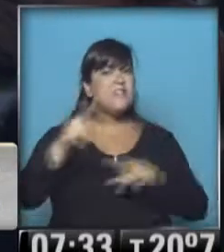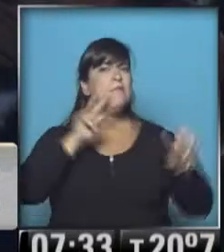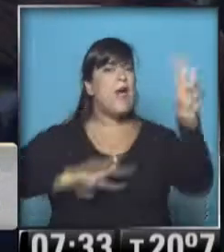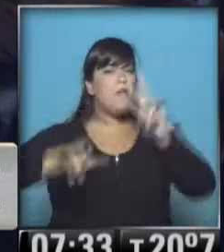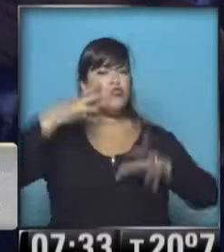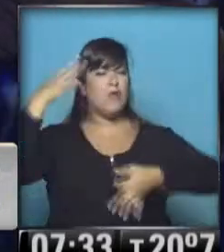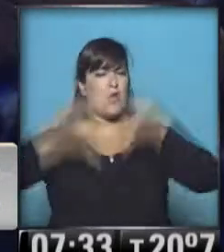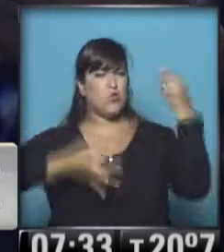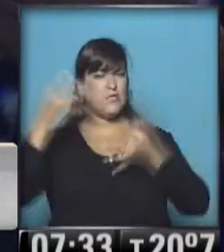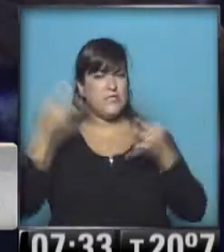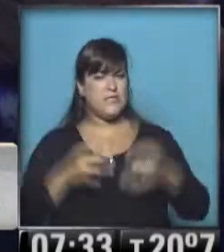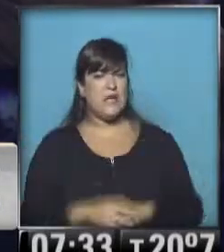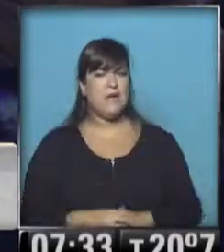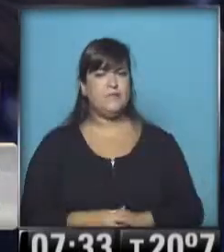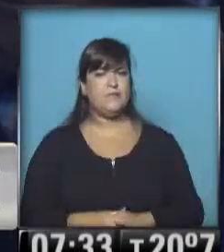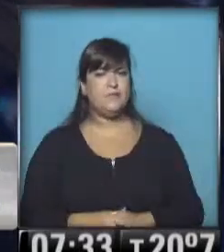ser yo siempre el primero en